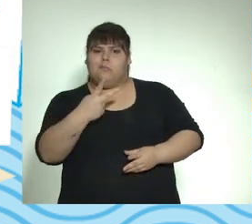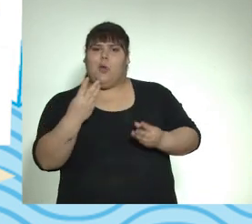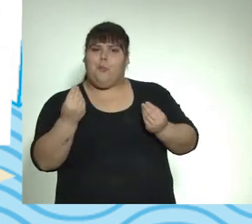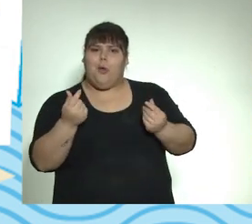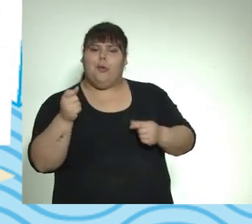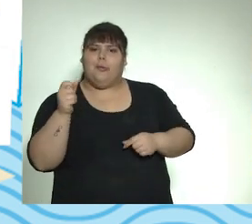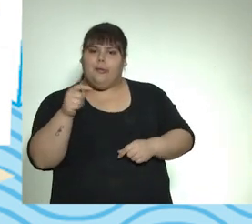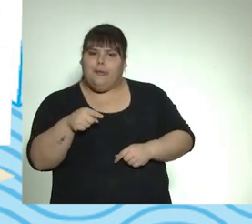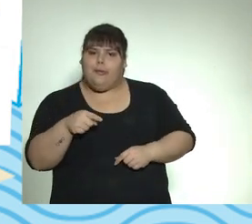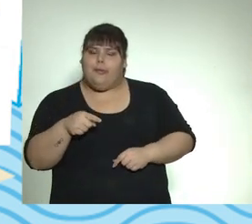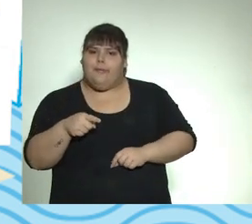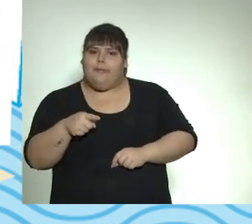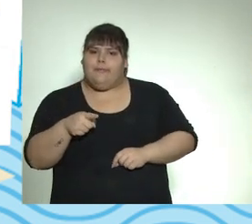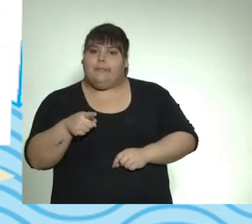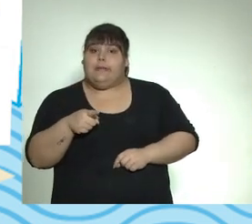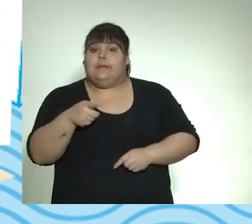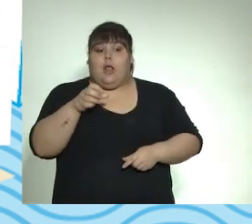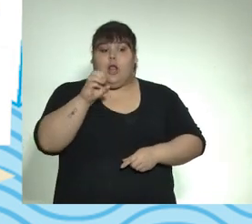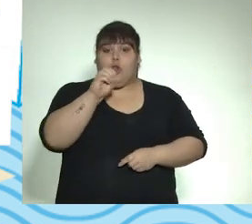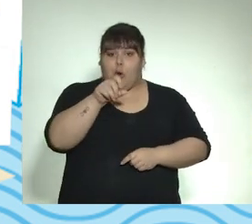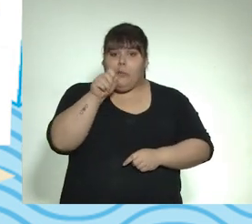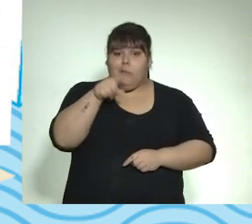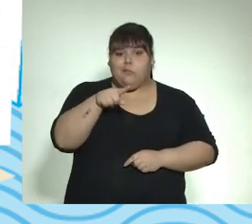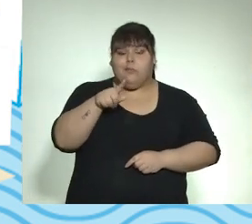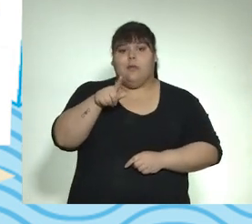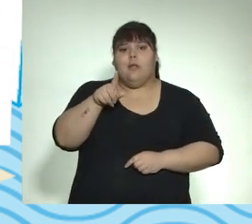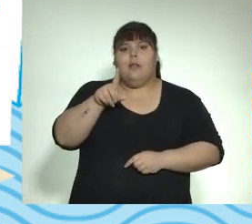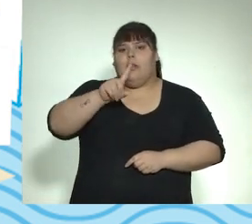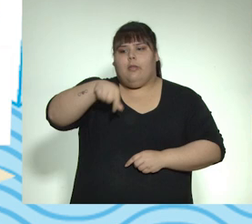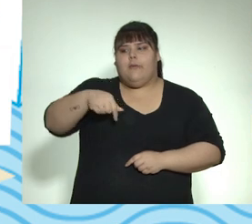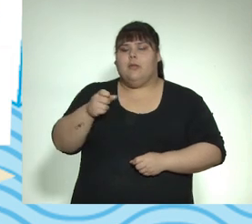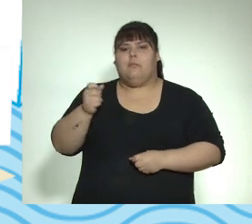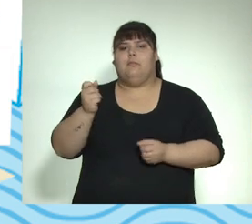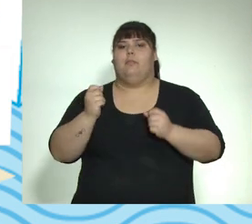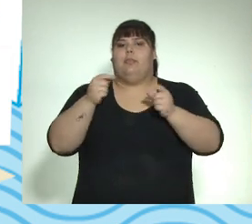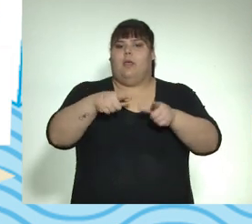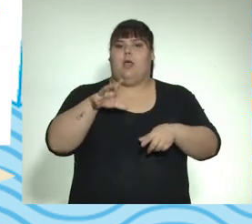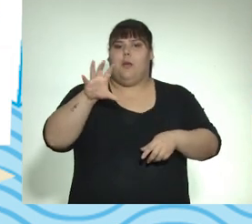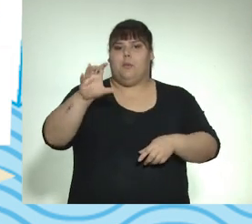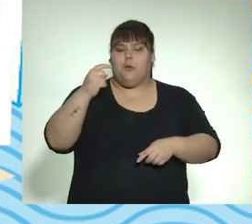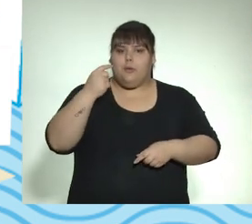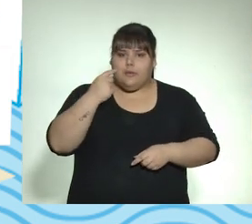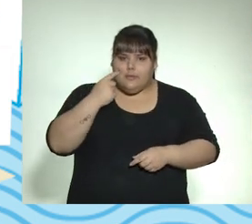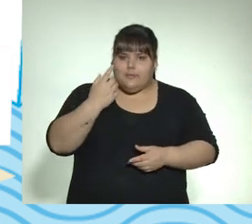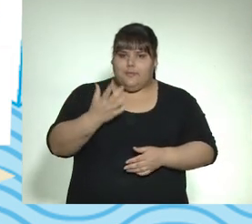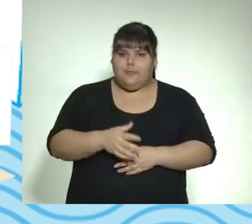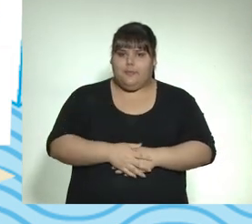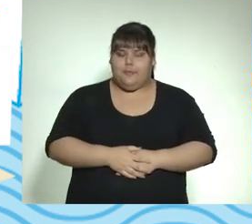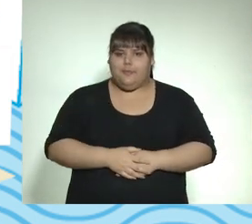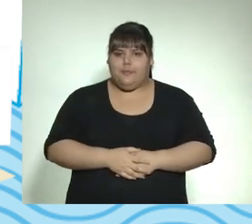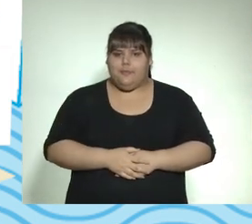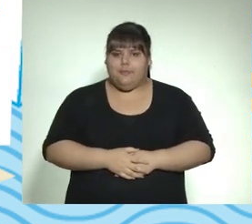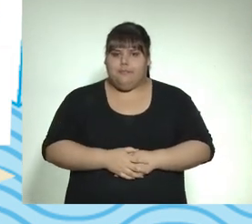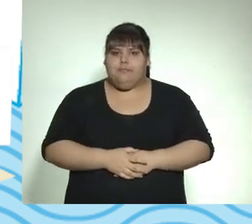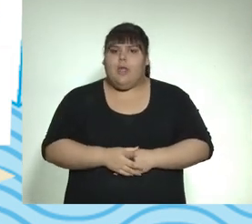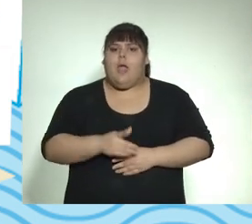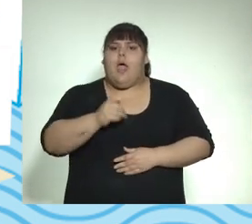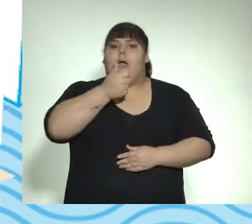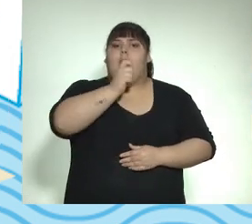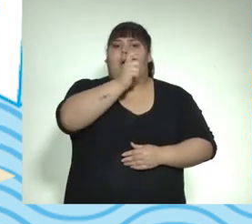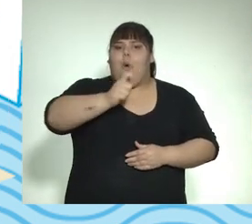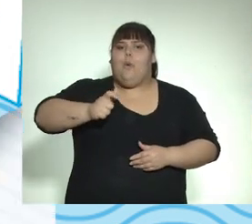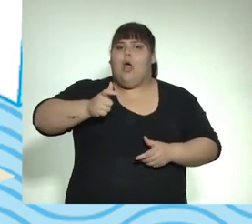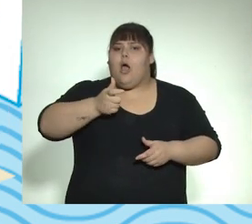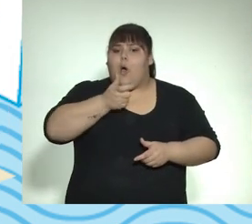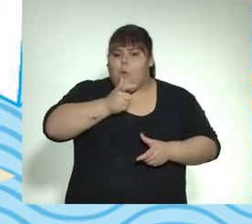poblaciones originarias y que terminan dando origen al nombre de nuestra provincia, Entre Ríos. Hay ríos